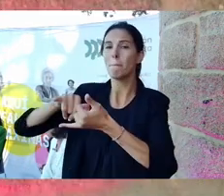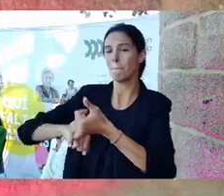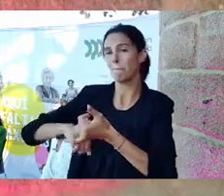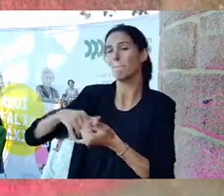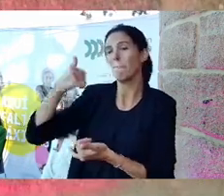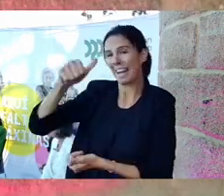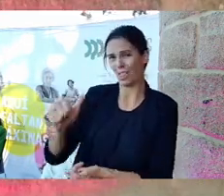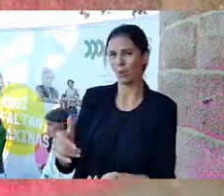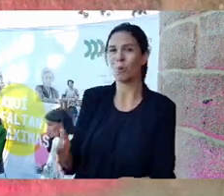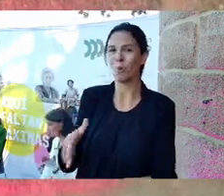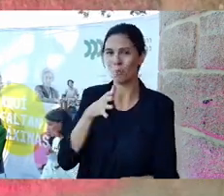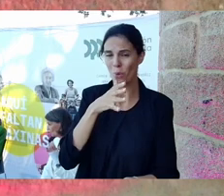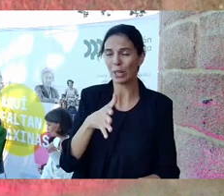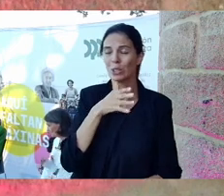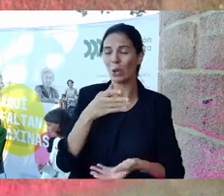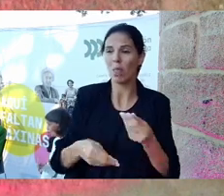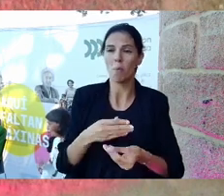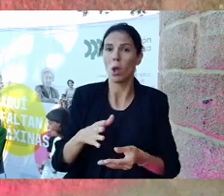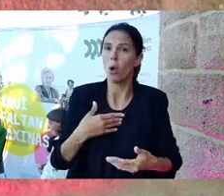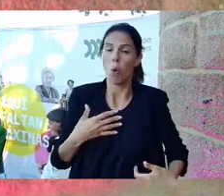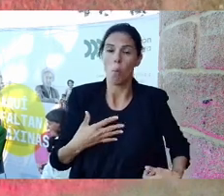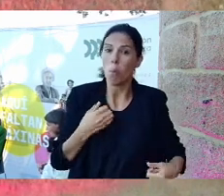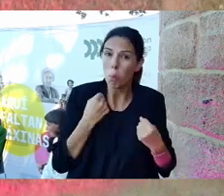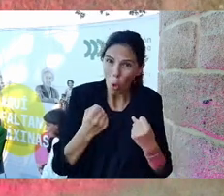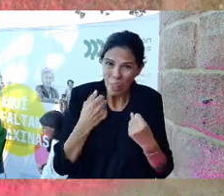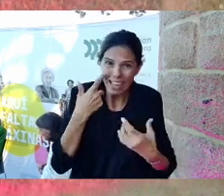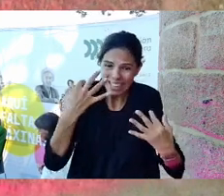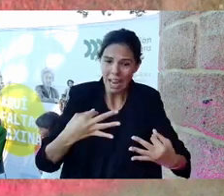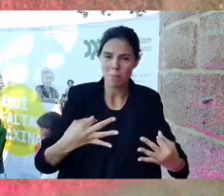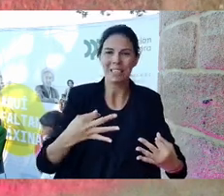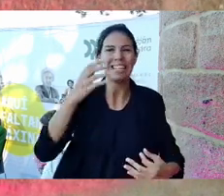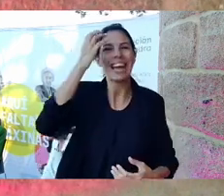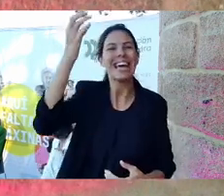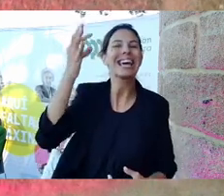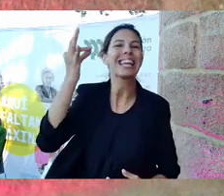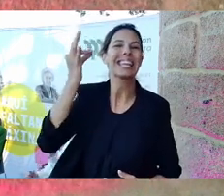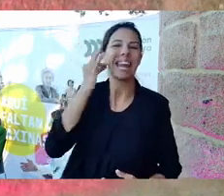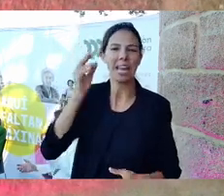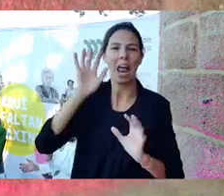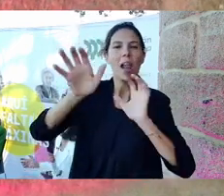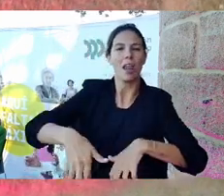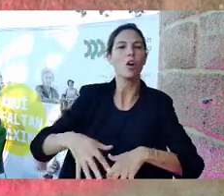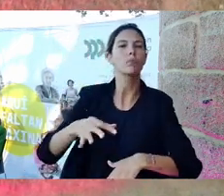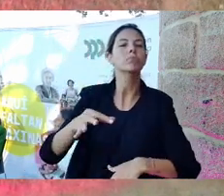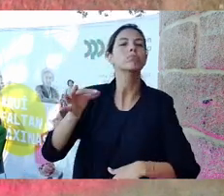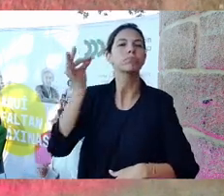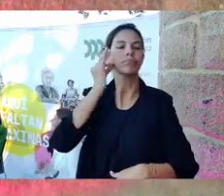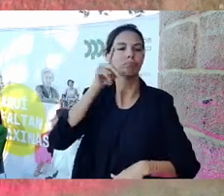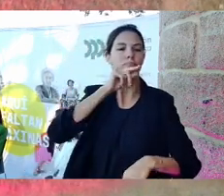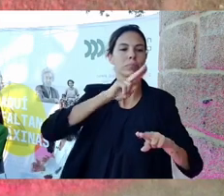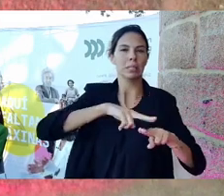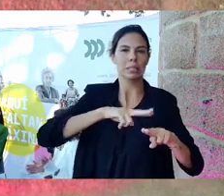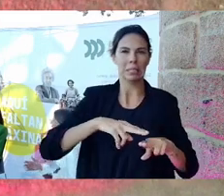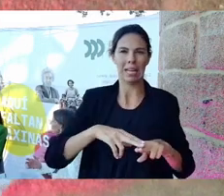con él, para que ceda su poder a su marido. Pero como el poder no es del marido, sino que es de ella, la reina de León es ella.